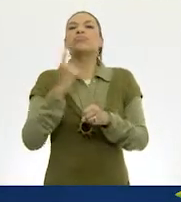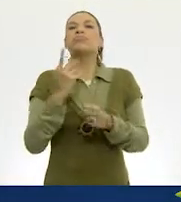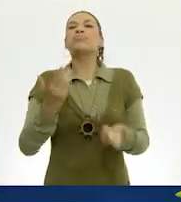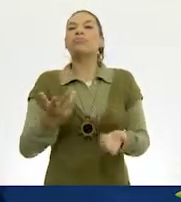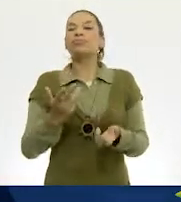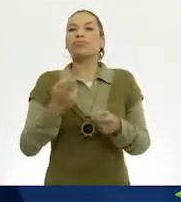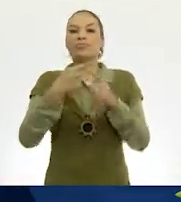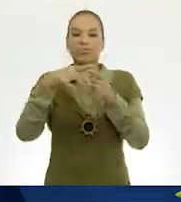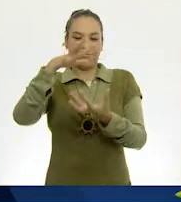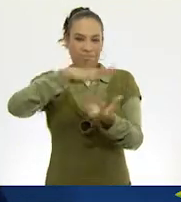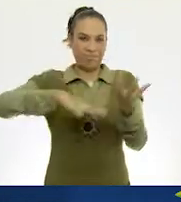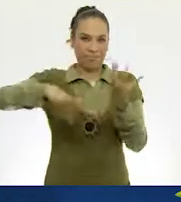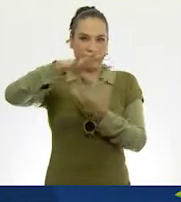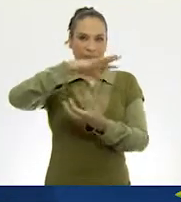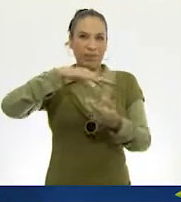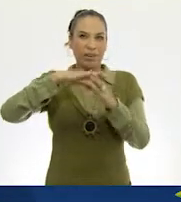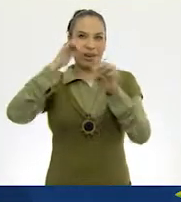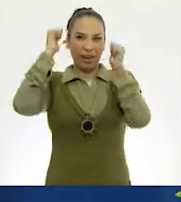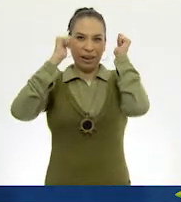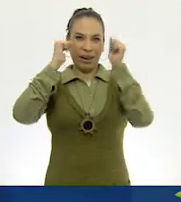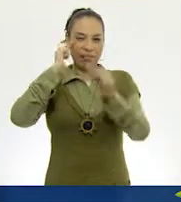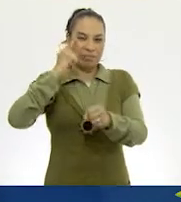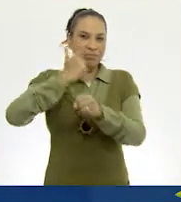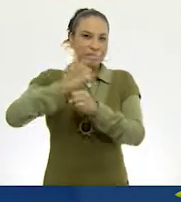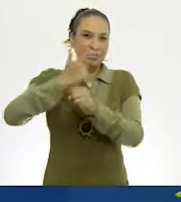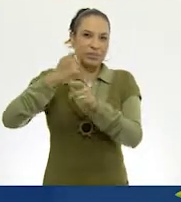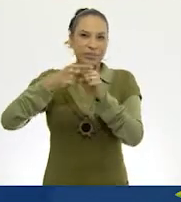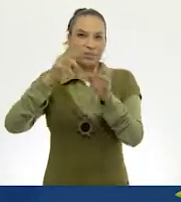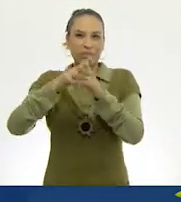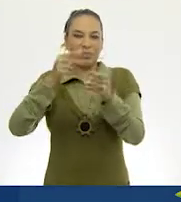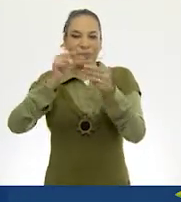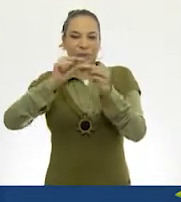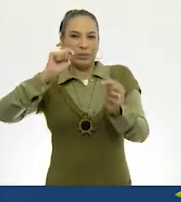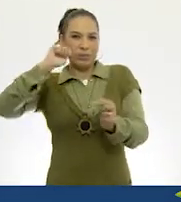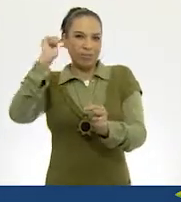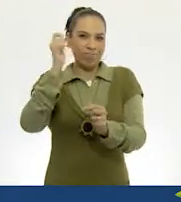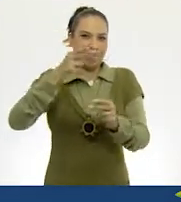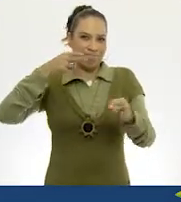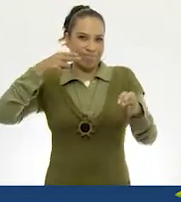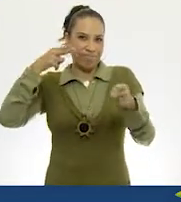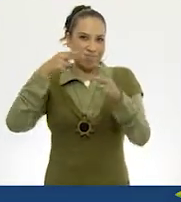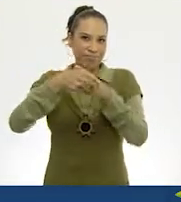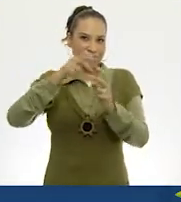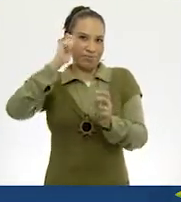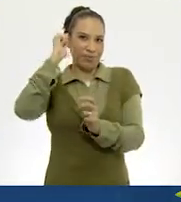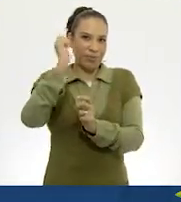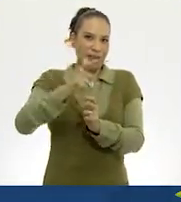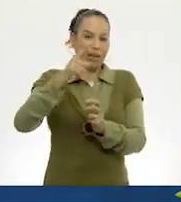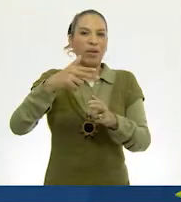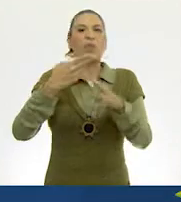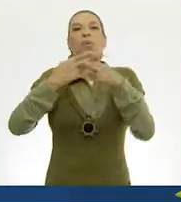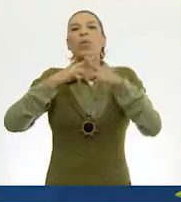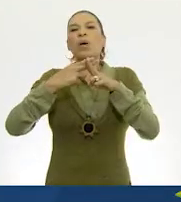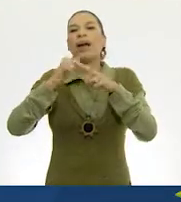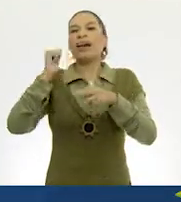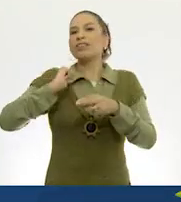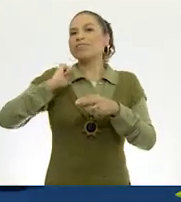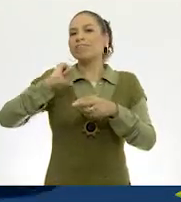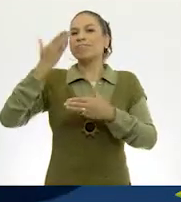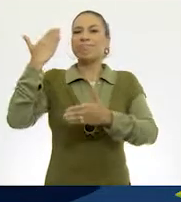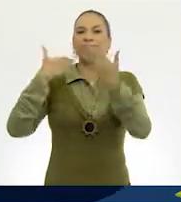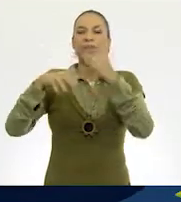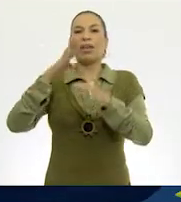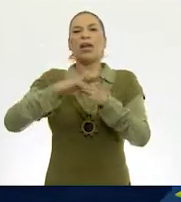los contextos arqueológicos encontrábamos estas puntas de flecha que curiosamente siempre estaban asociadas a huesos de animales extintos, a